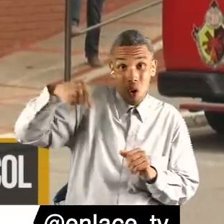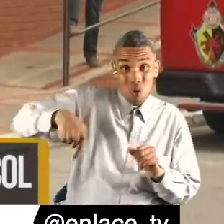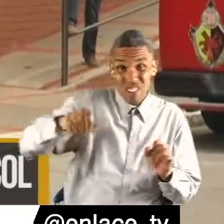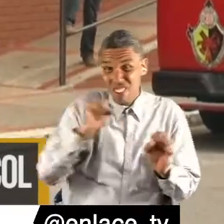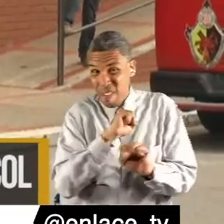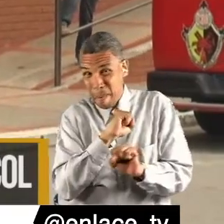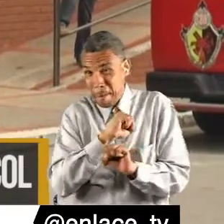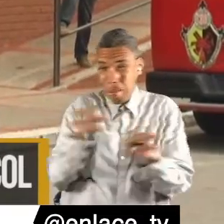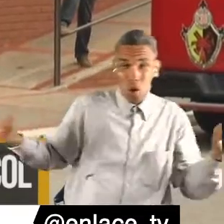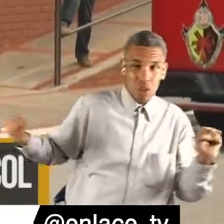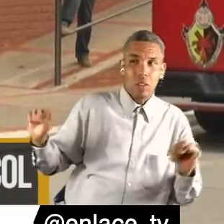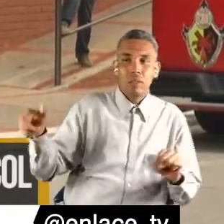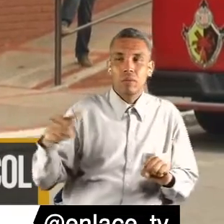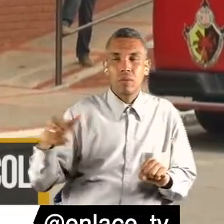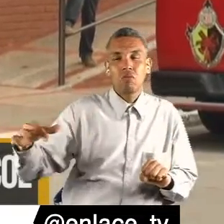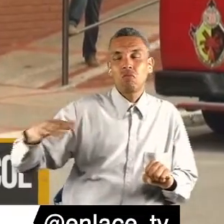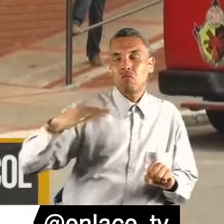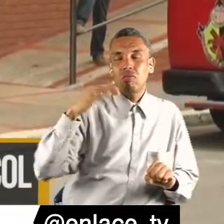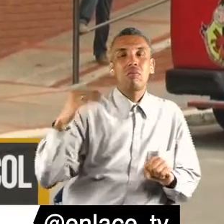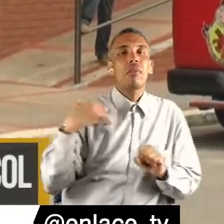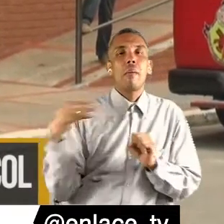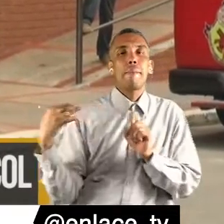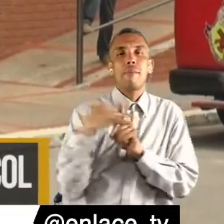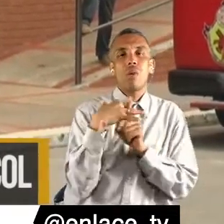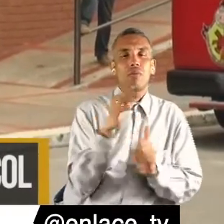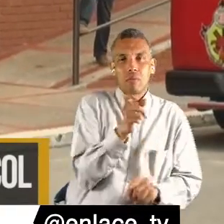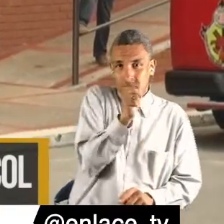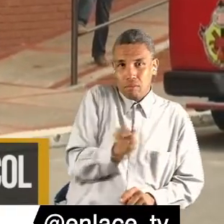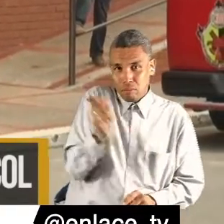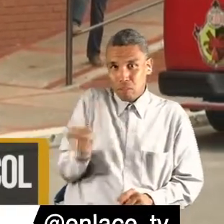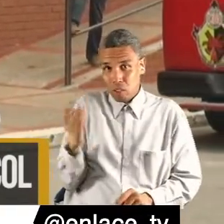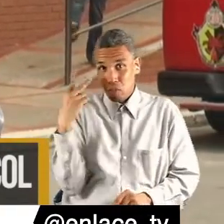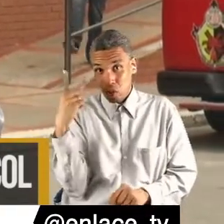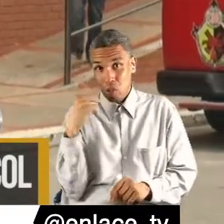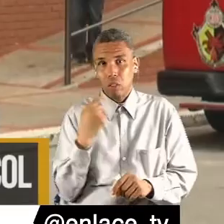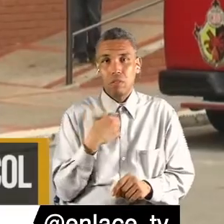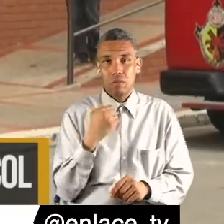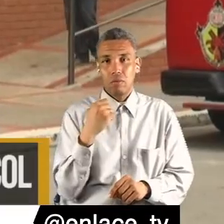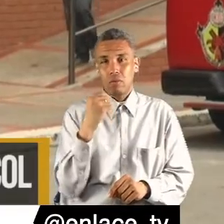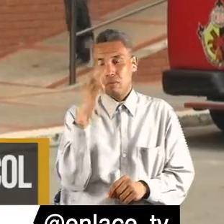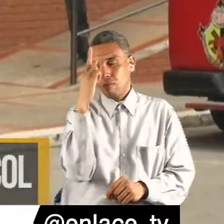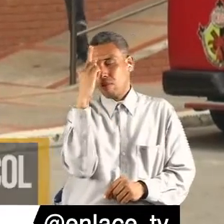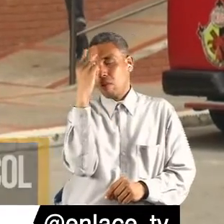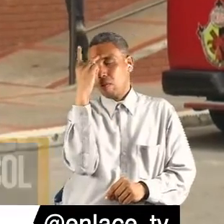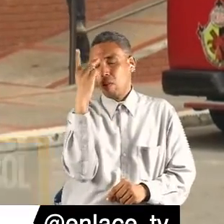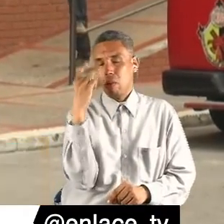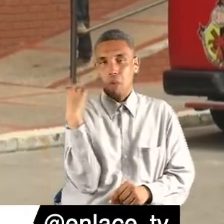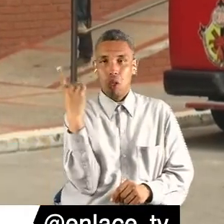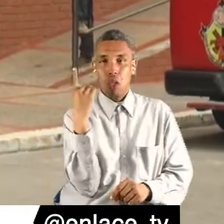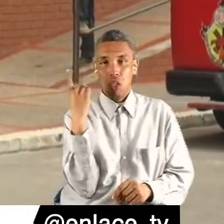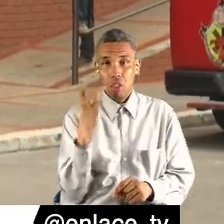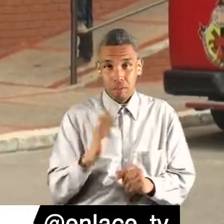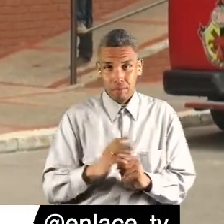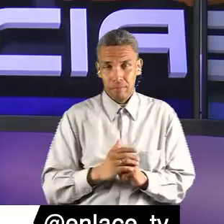dos trabajadores han resultado lesionados. Esta es una noticia en desarrollo. Continúen ustedes con más información en estudios. Muy buenas